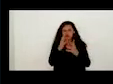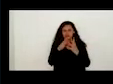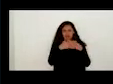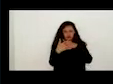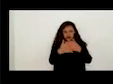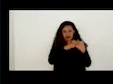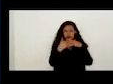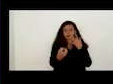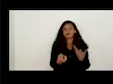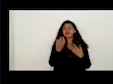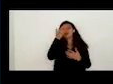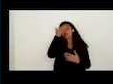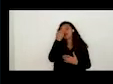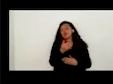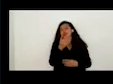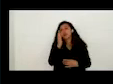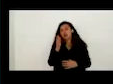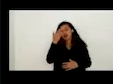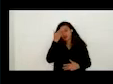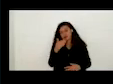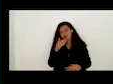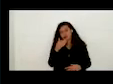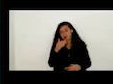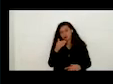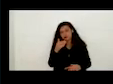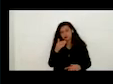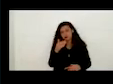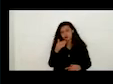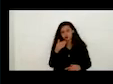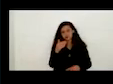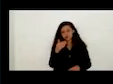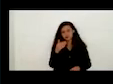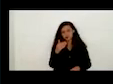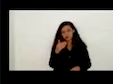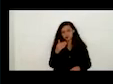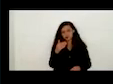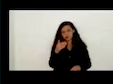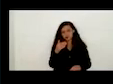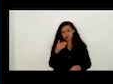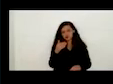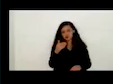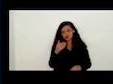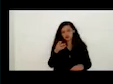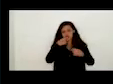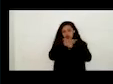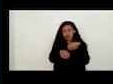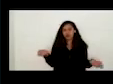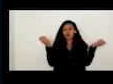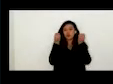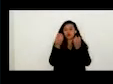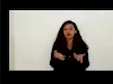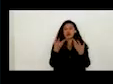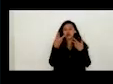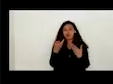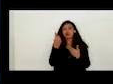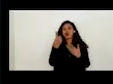esto sabemos que por lo menos pues ya estamos dando a estos pequeñines por lo menos un cuarto